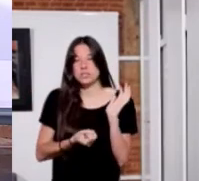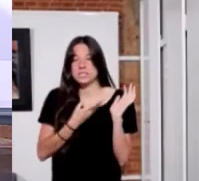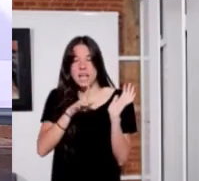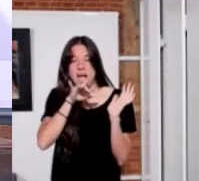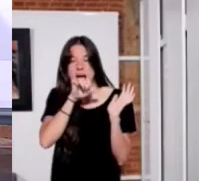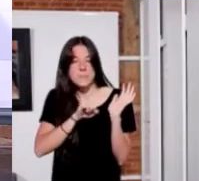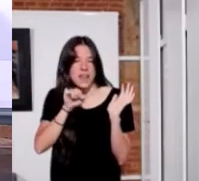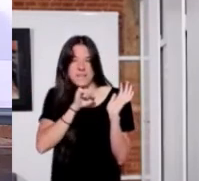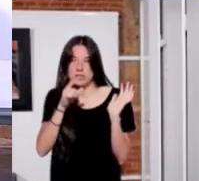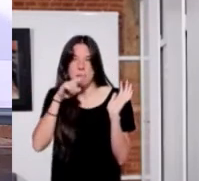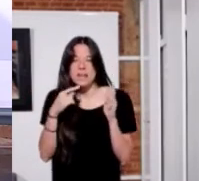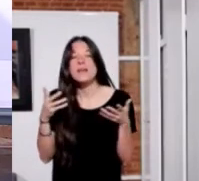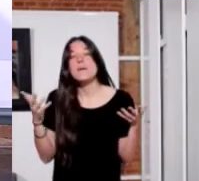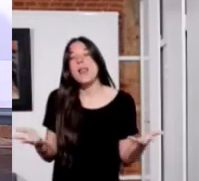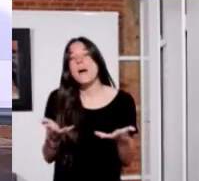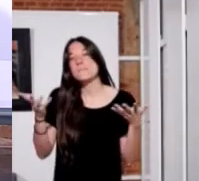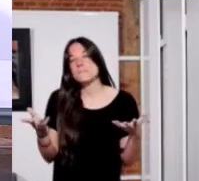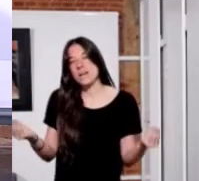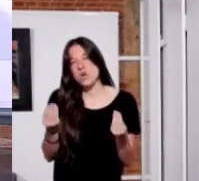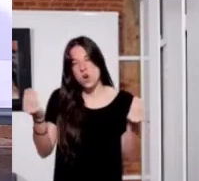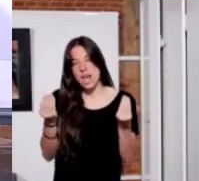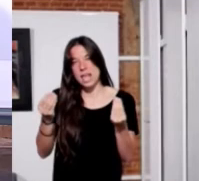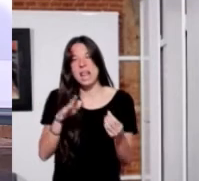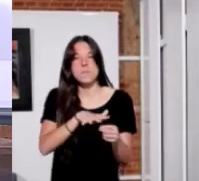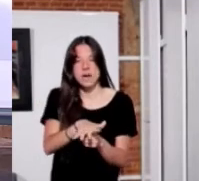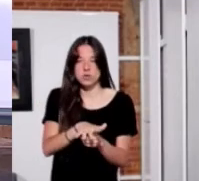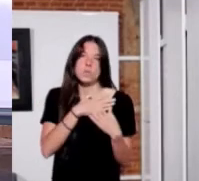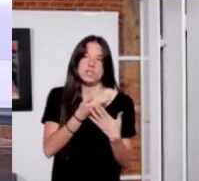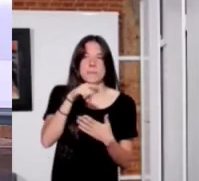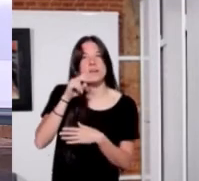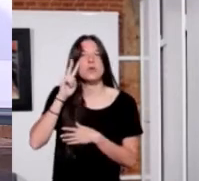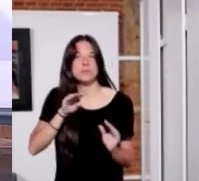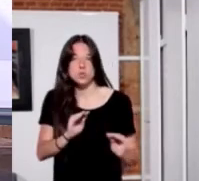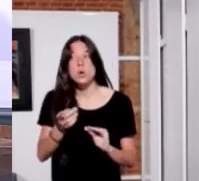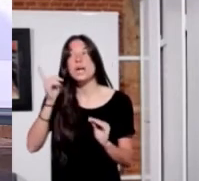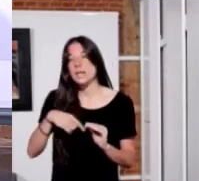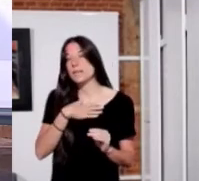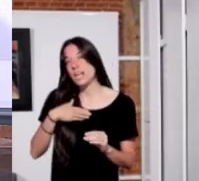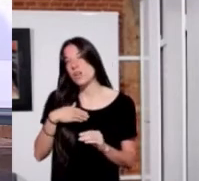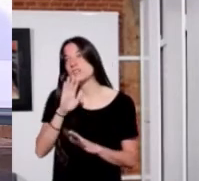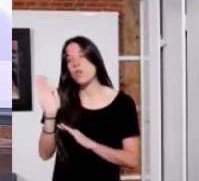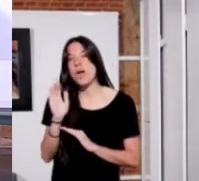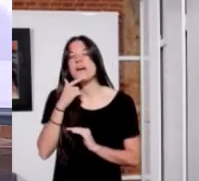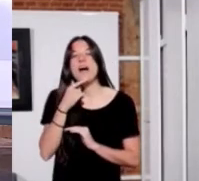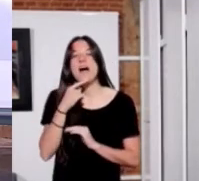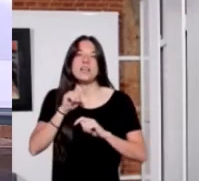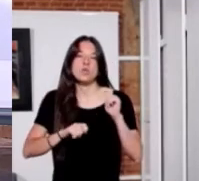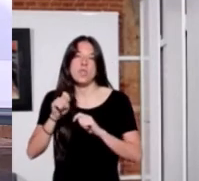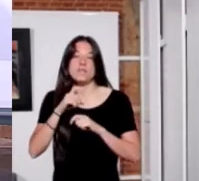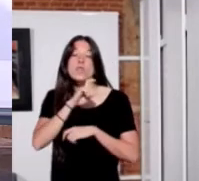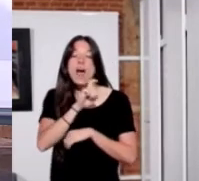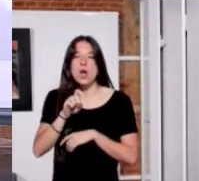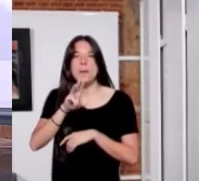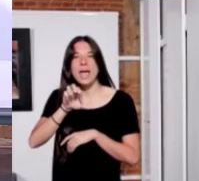la mejora del impacto del voluntariado y su reconocimiento. Y también, por otro lado, saludar a la Fundació Pere Tarrés, que es una